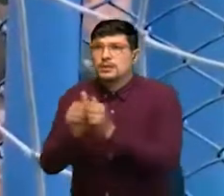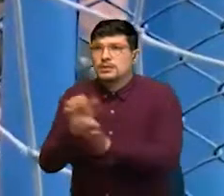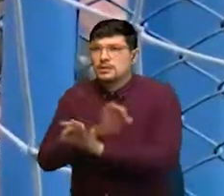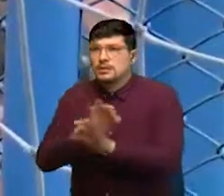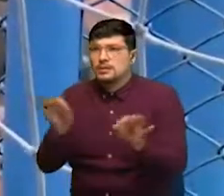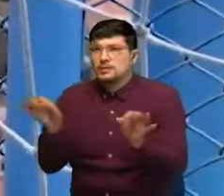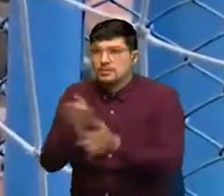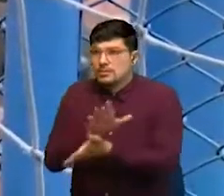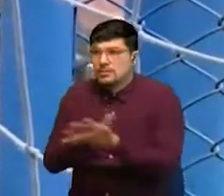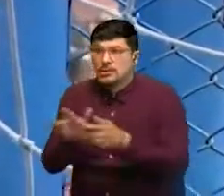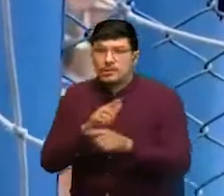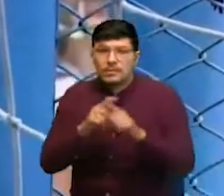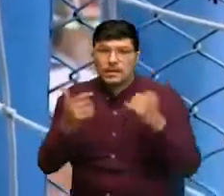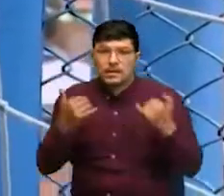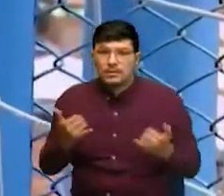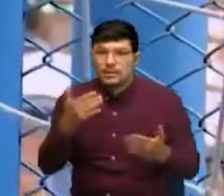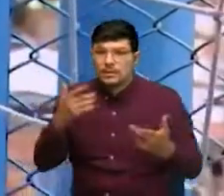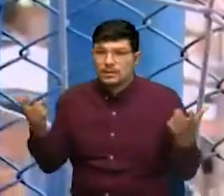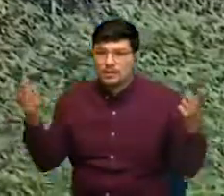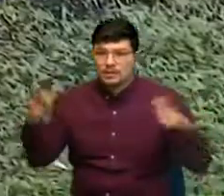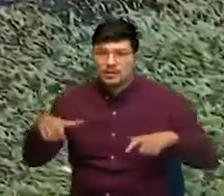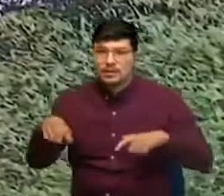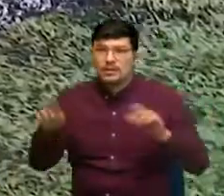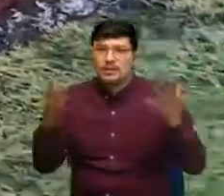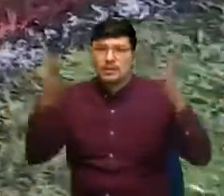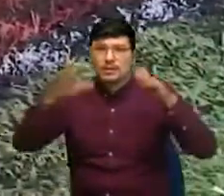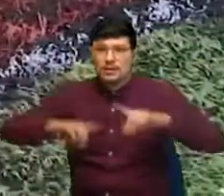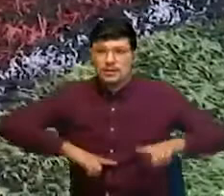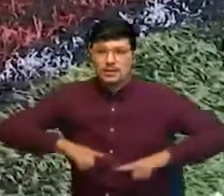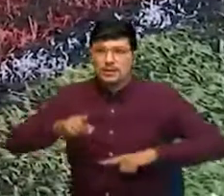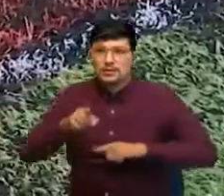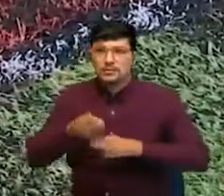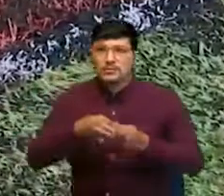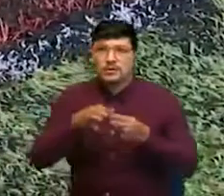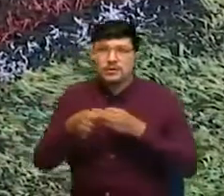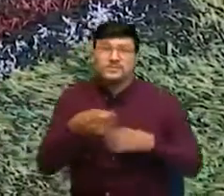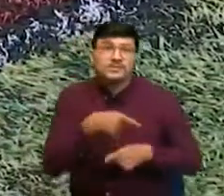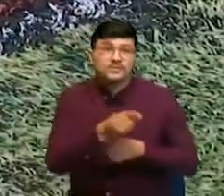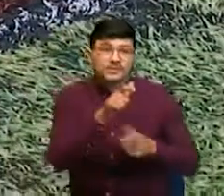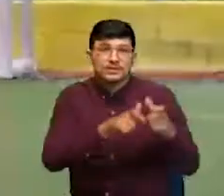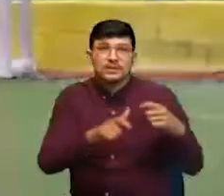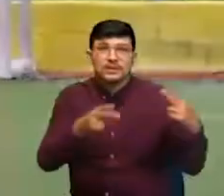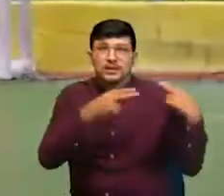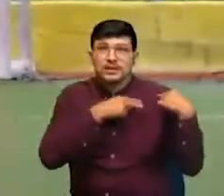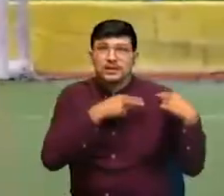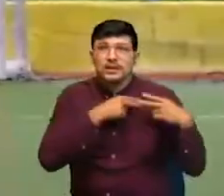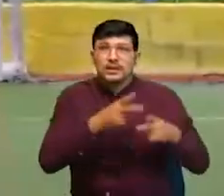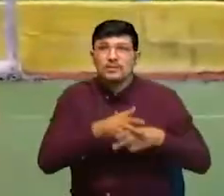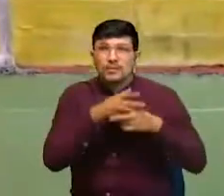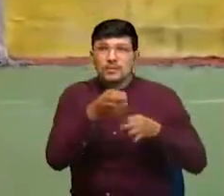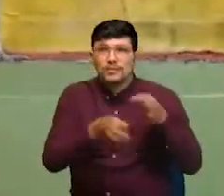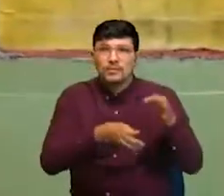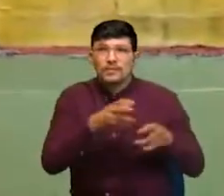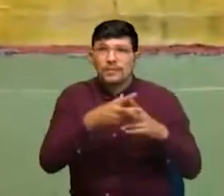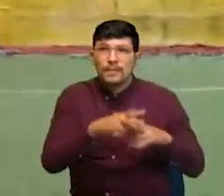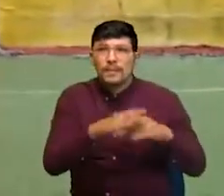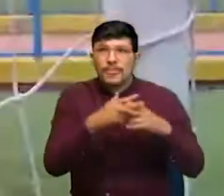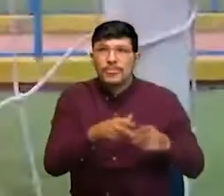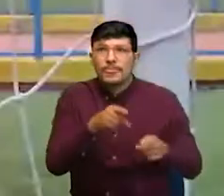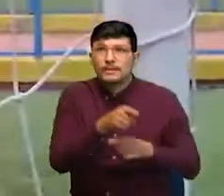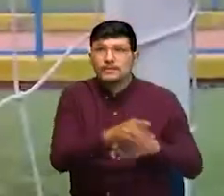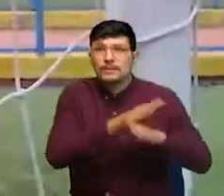las canchas de la feria están bajo la administración del municipio y son los responsables del cuidado y el mantenimiento para evitar